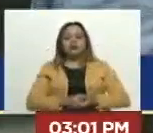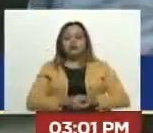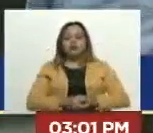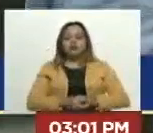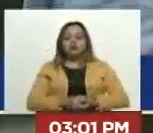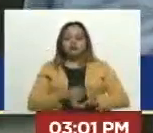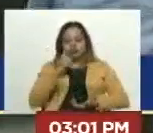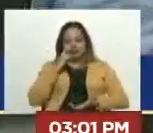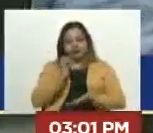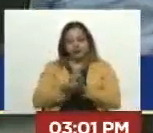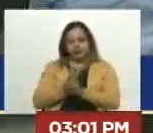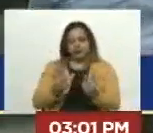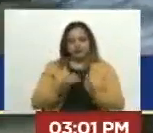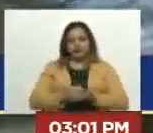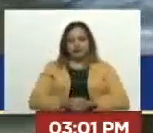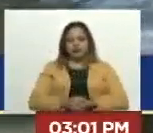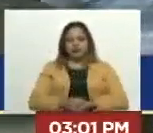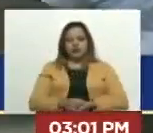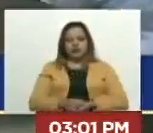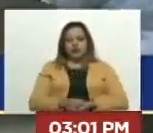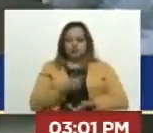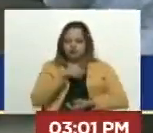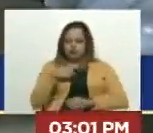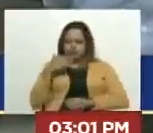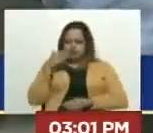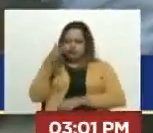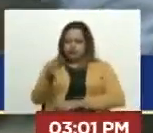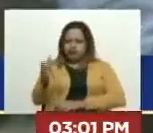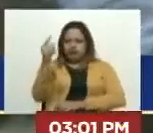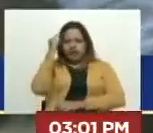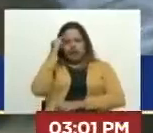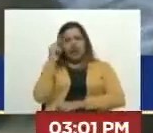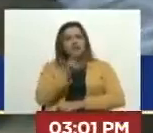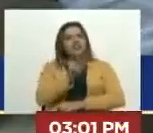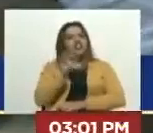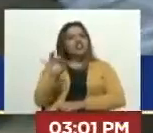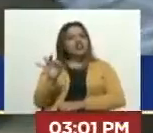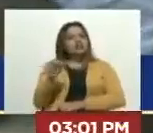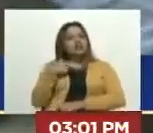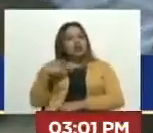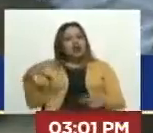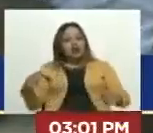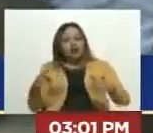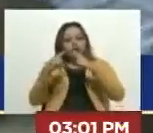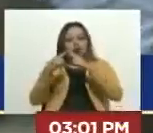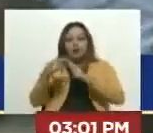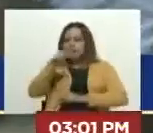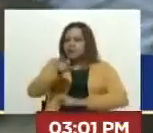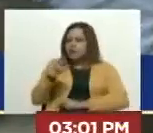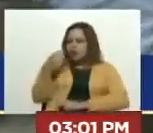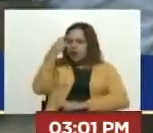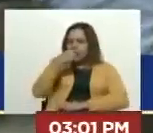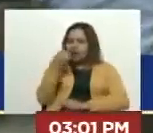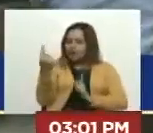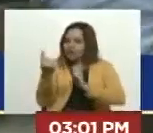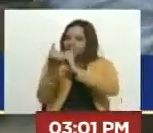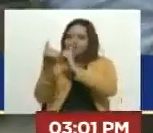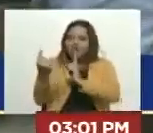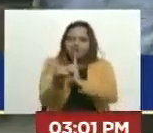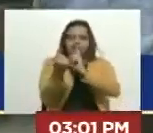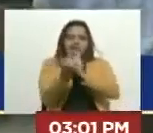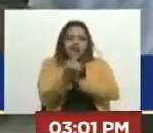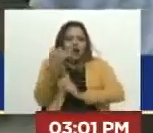Mire, estuvimos ahorita ya el día 23 y nos encontramos con las caras de la gente que estaban